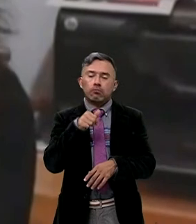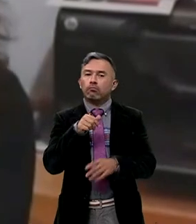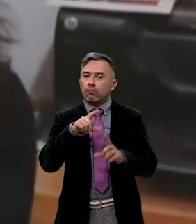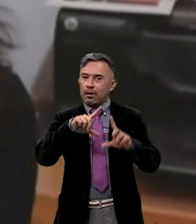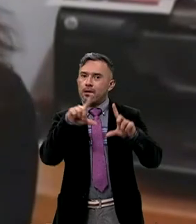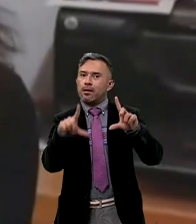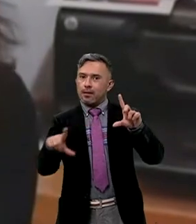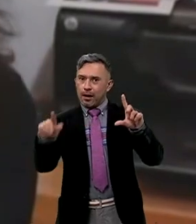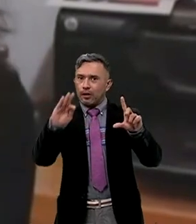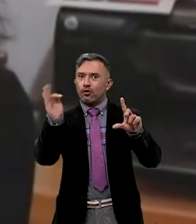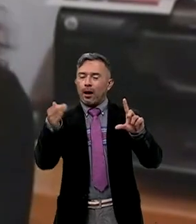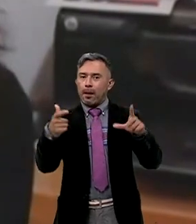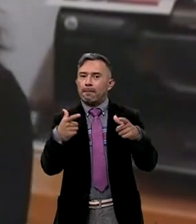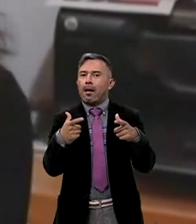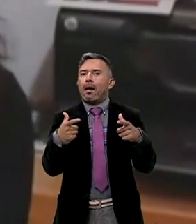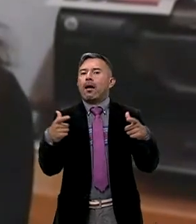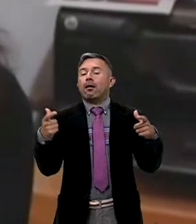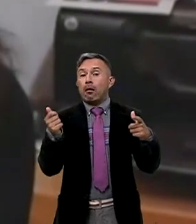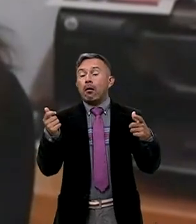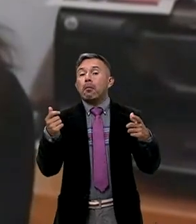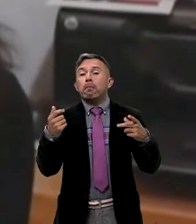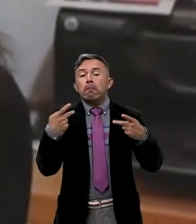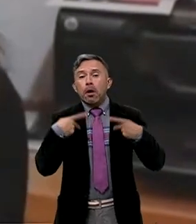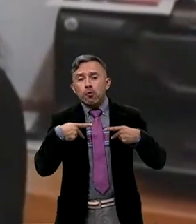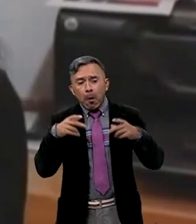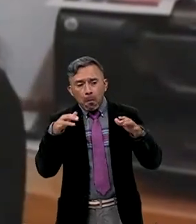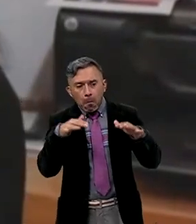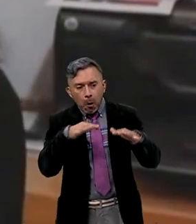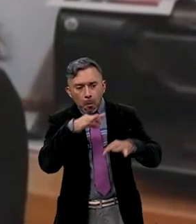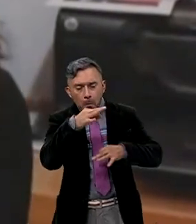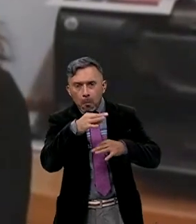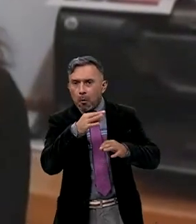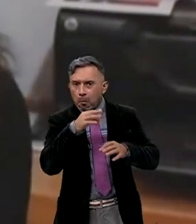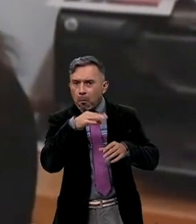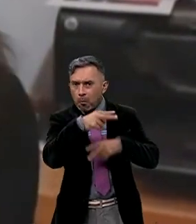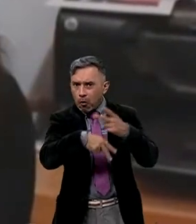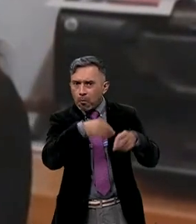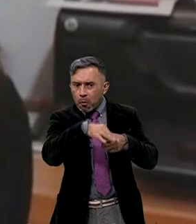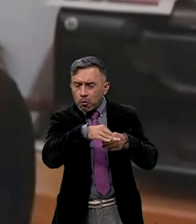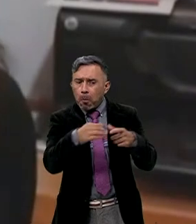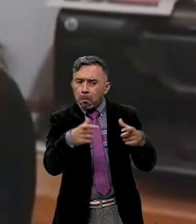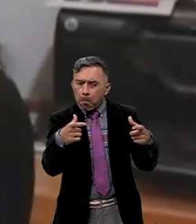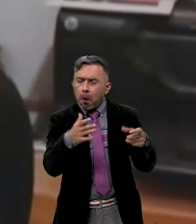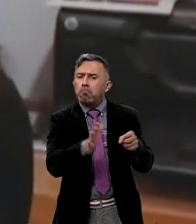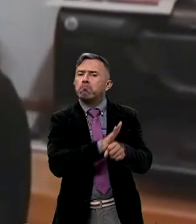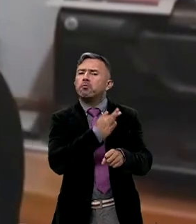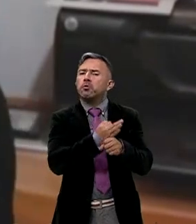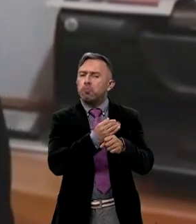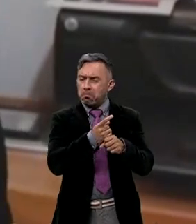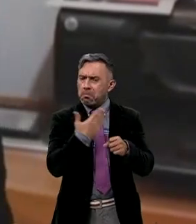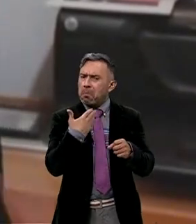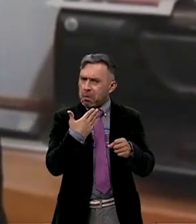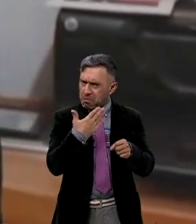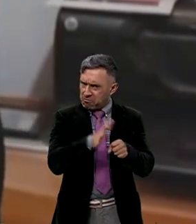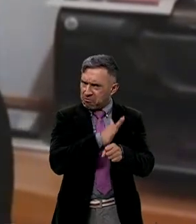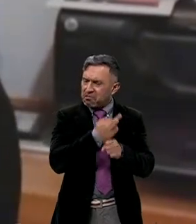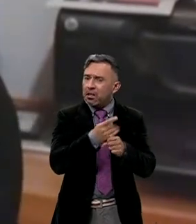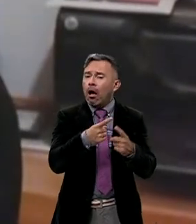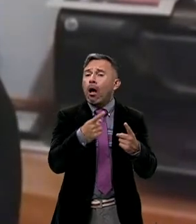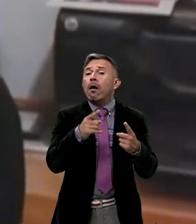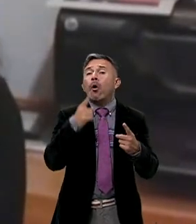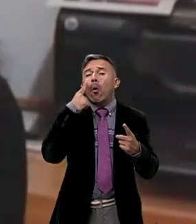pues la participación pues fue bastante importante si se compara con algunos otros ejercicios de